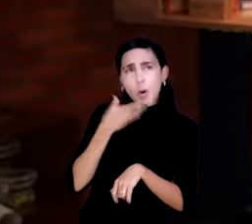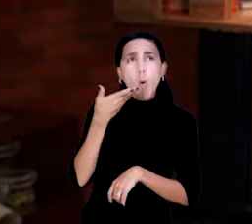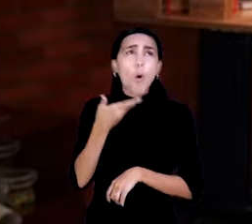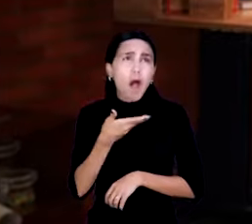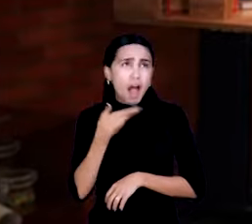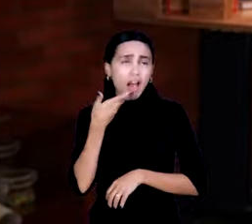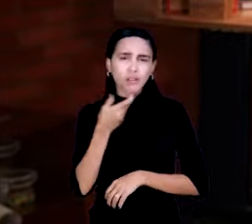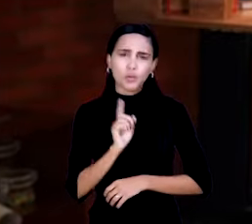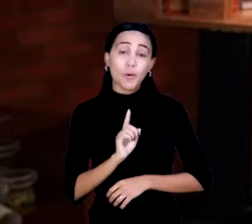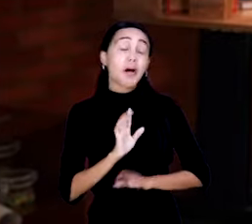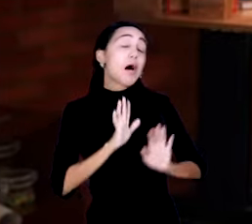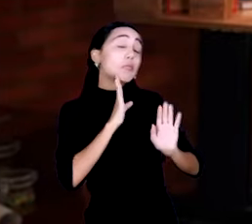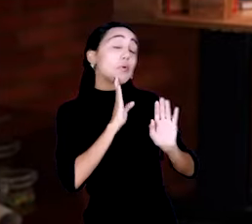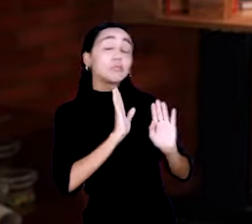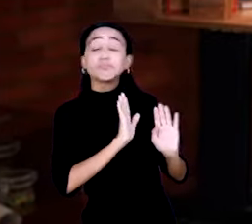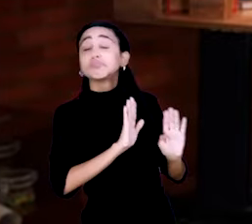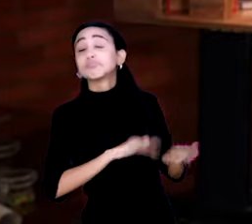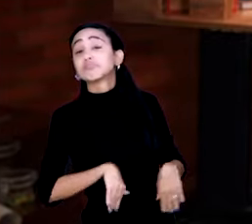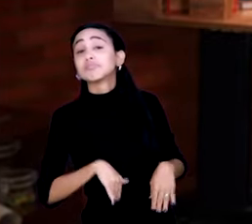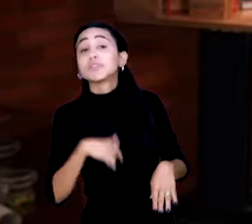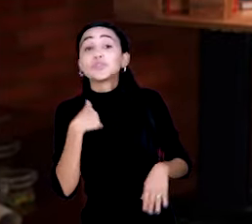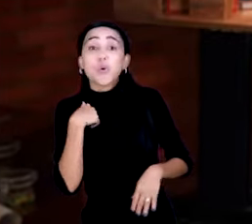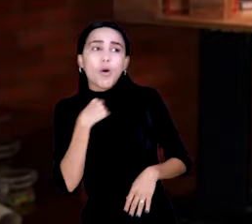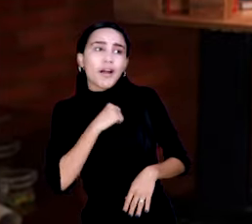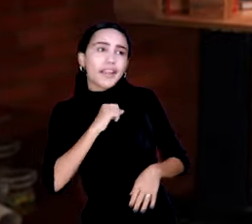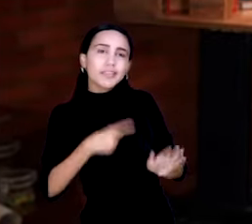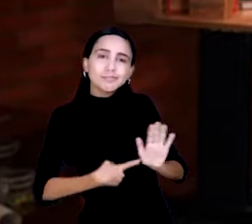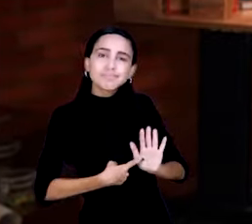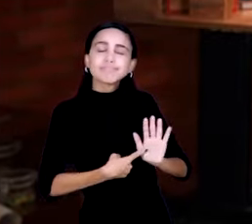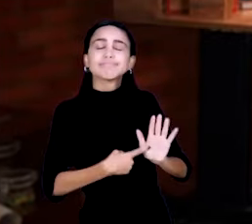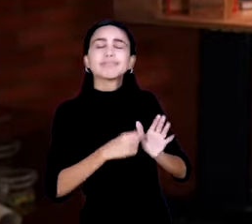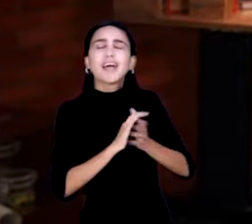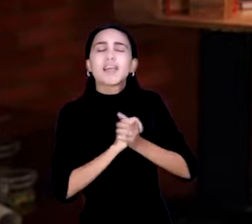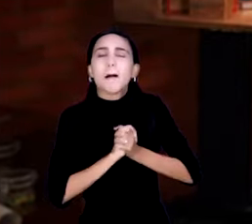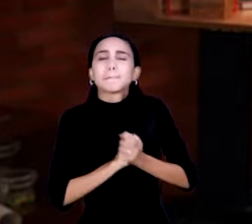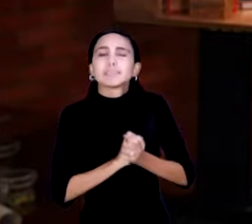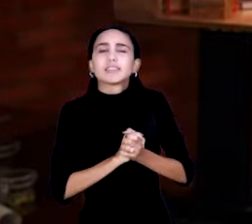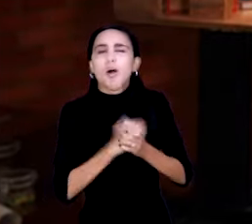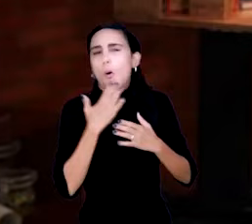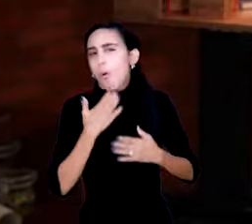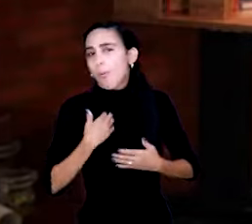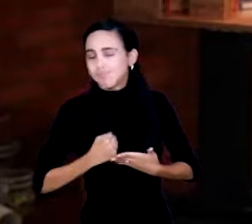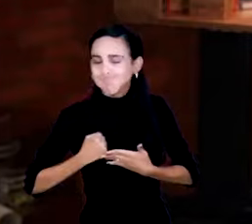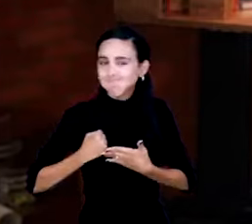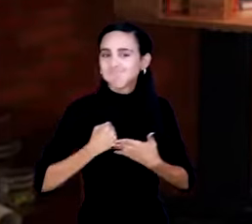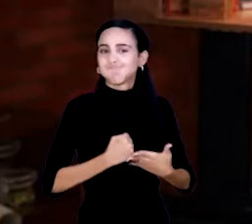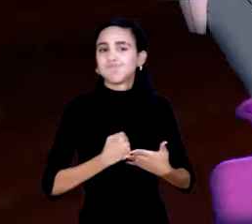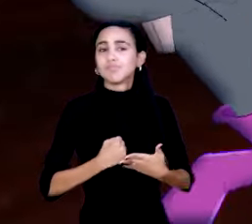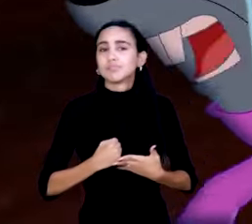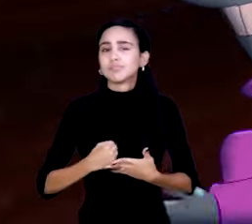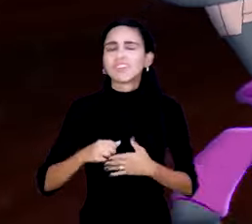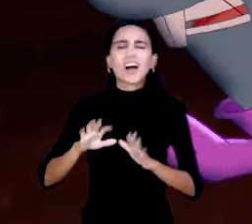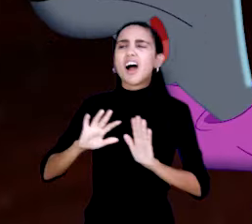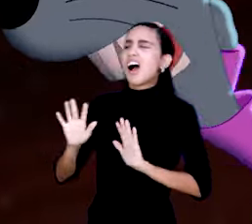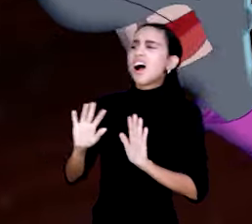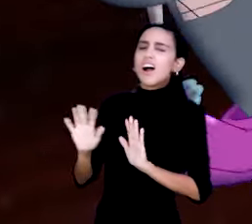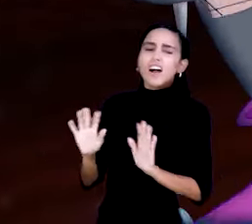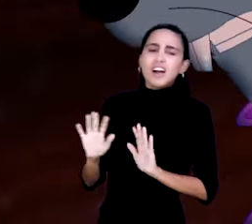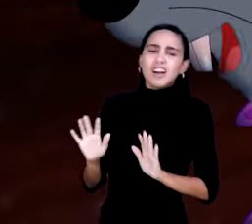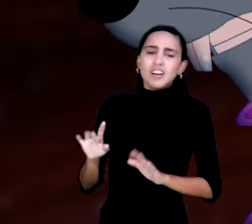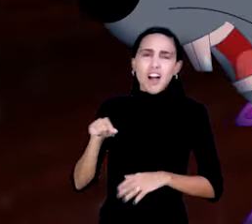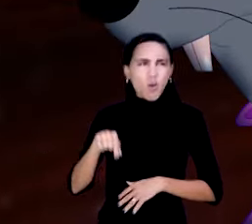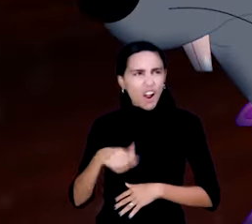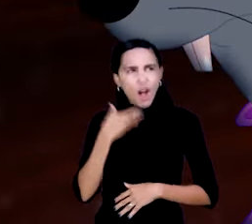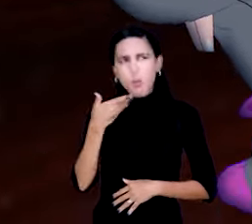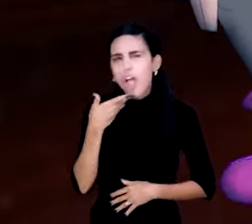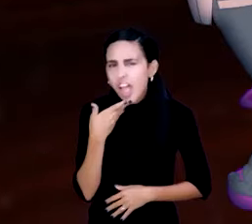Ah, bueno. Allá tú. Yo solo quería demostrarte mi amistad ayudándote. ¡Qué barbaridad! Venir con cuento